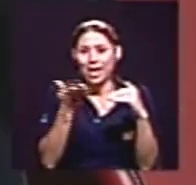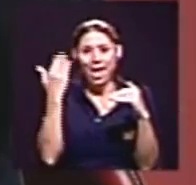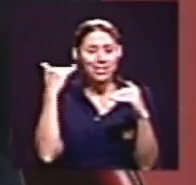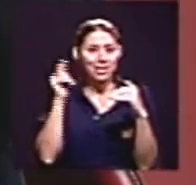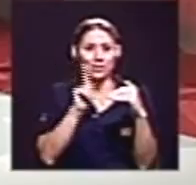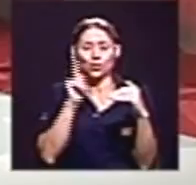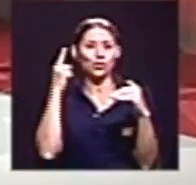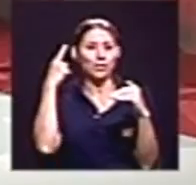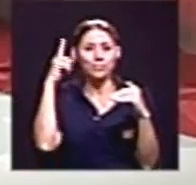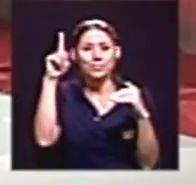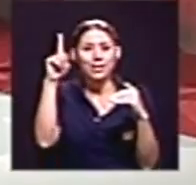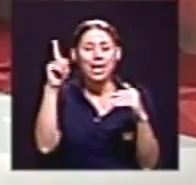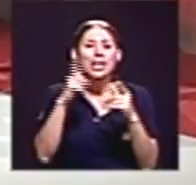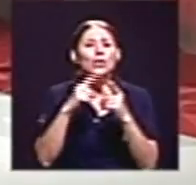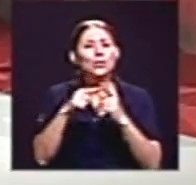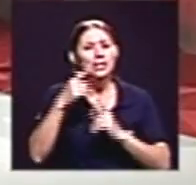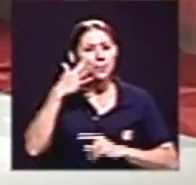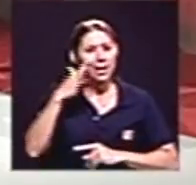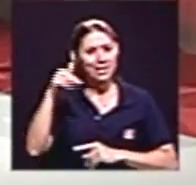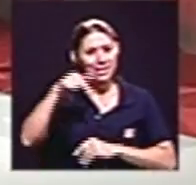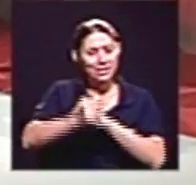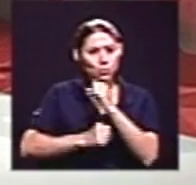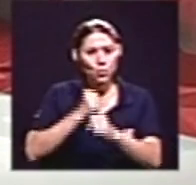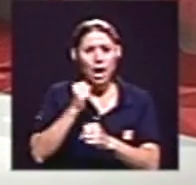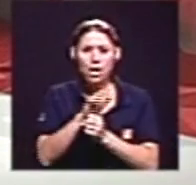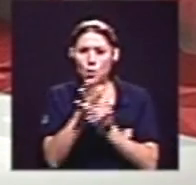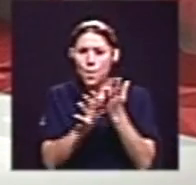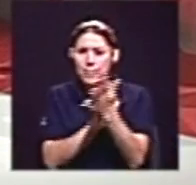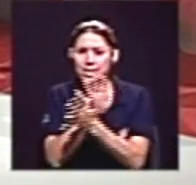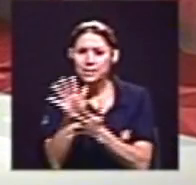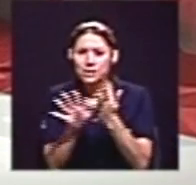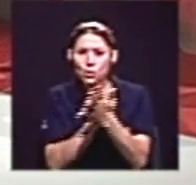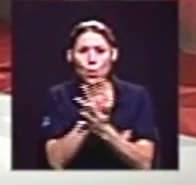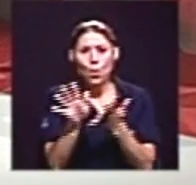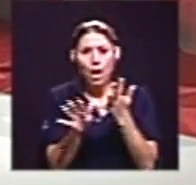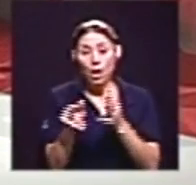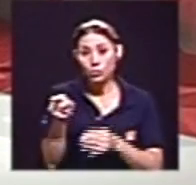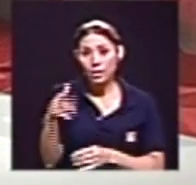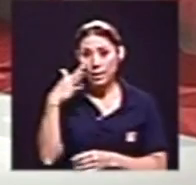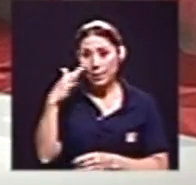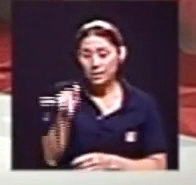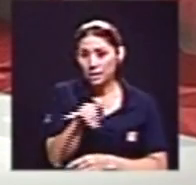que parece un año mixto. ¿A usted le parece así o